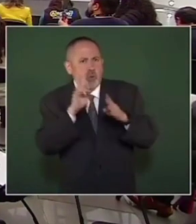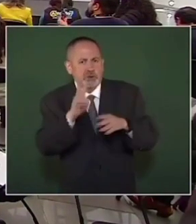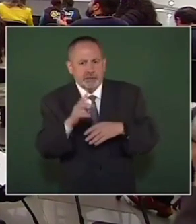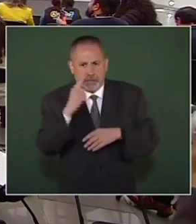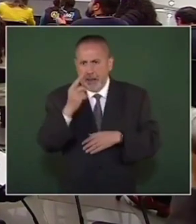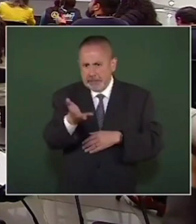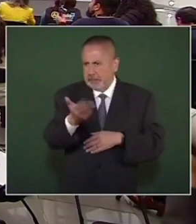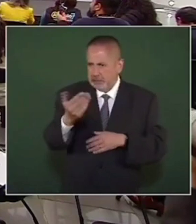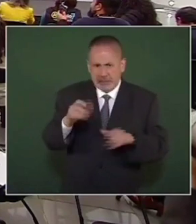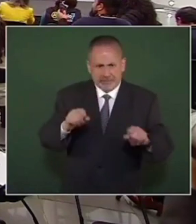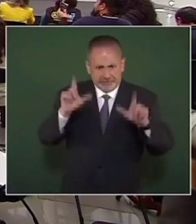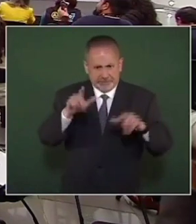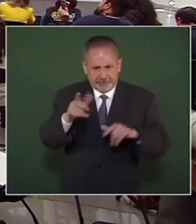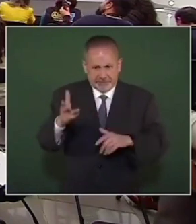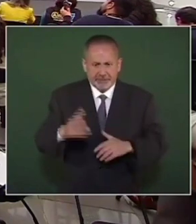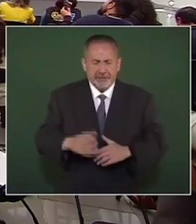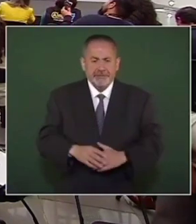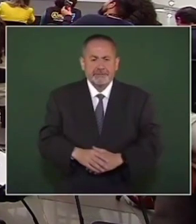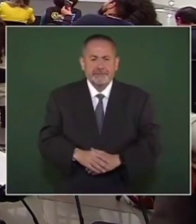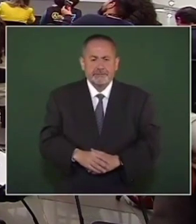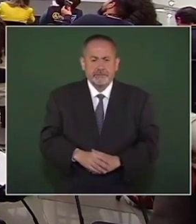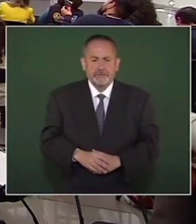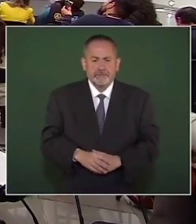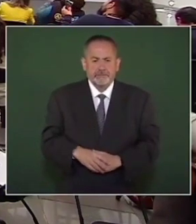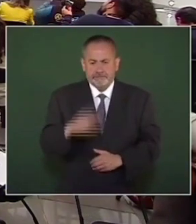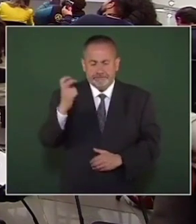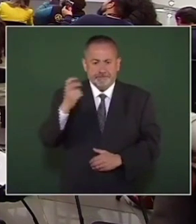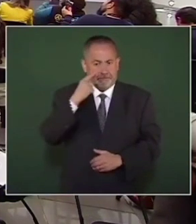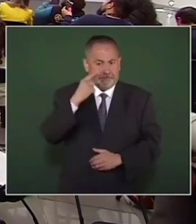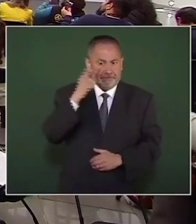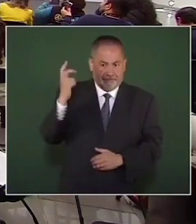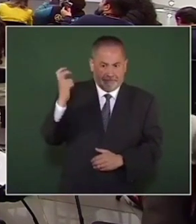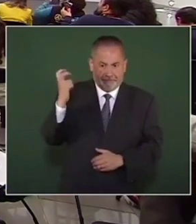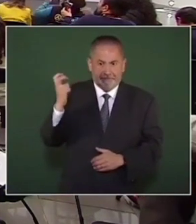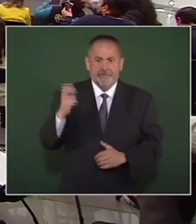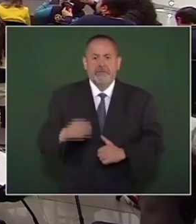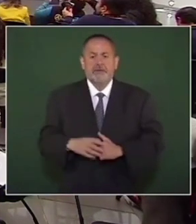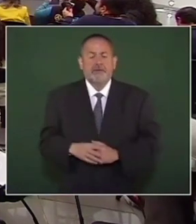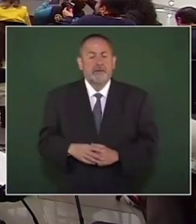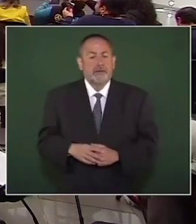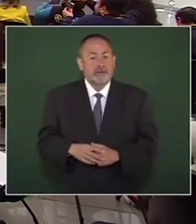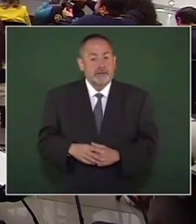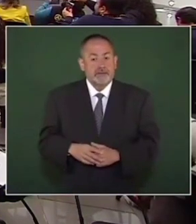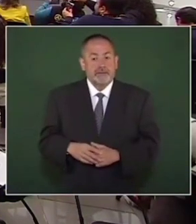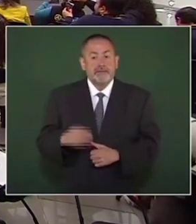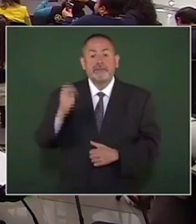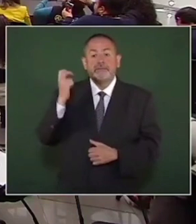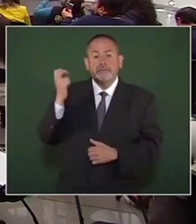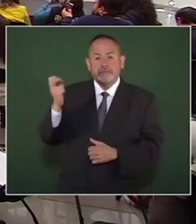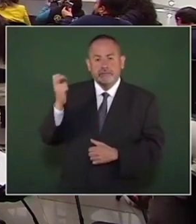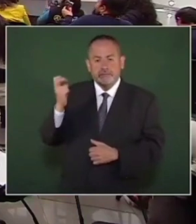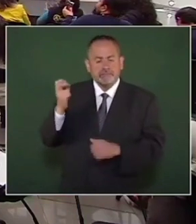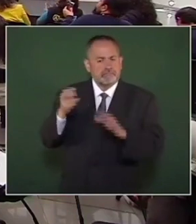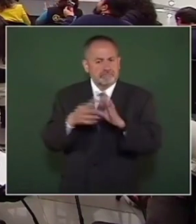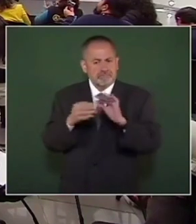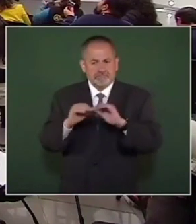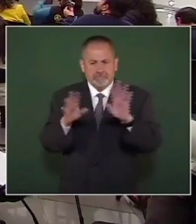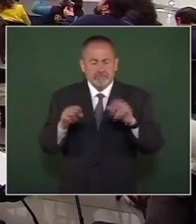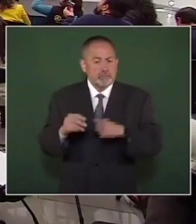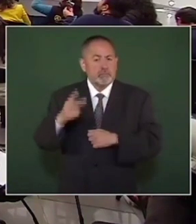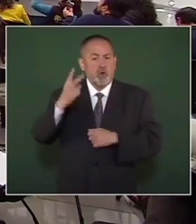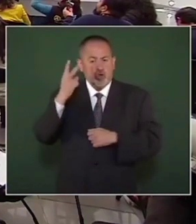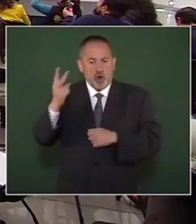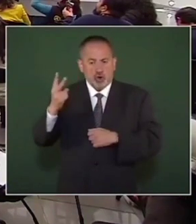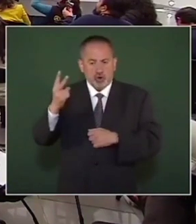tenemos el diagrama ya? Ahí está. Este diagrama nos muestra dos